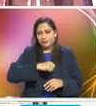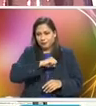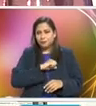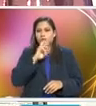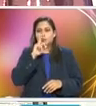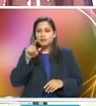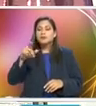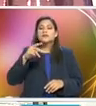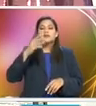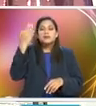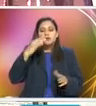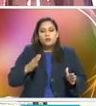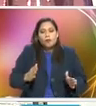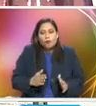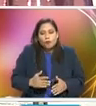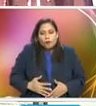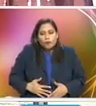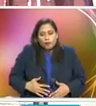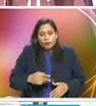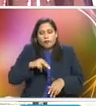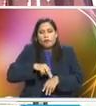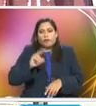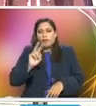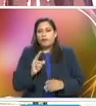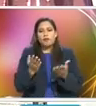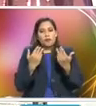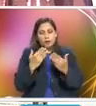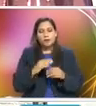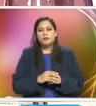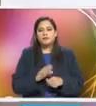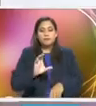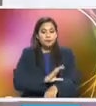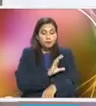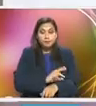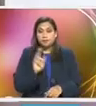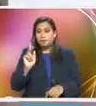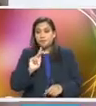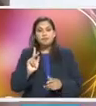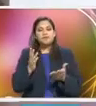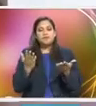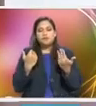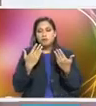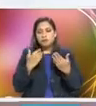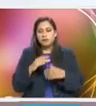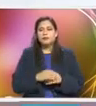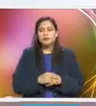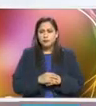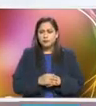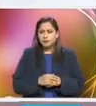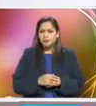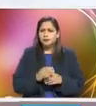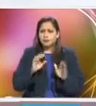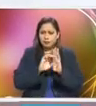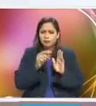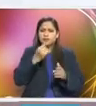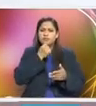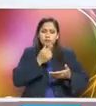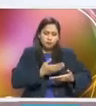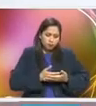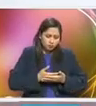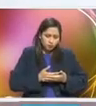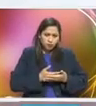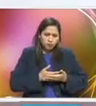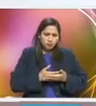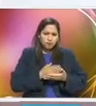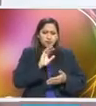de desnutrición crónica energético-proteica. Uh-huh. Oye, hablamos de la primera infancia. ¿La primera infancia